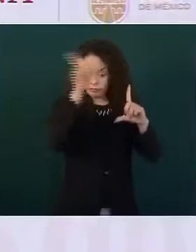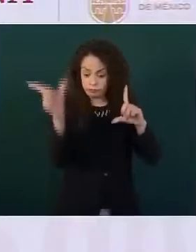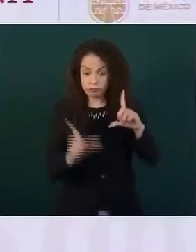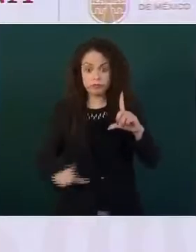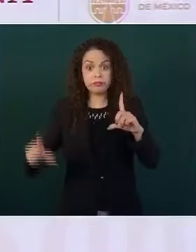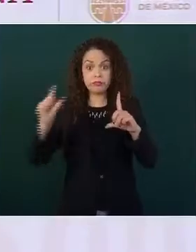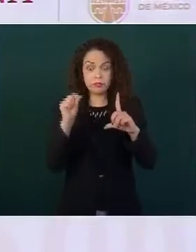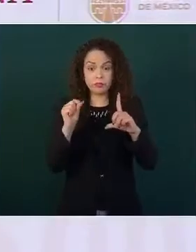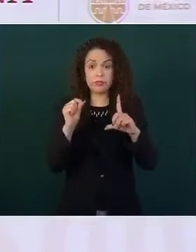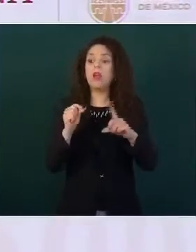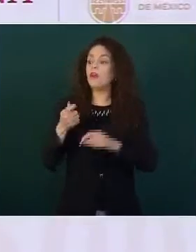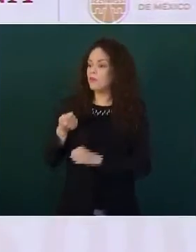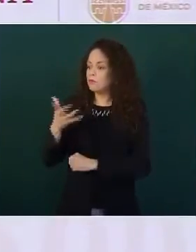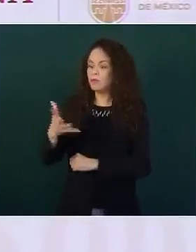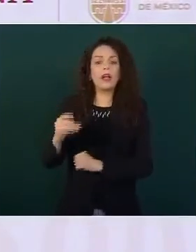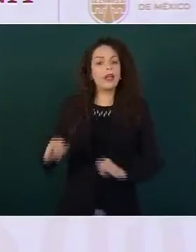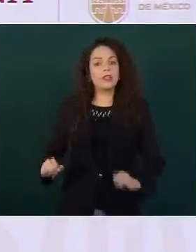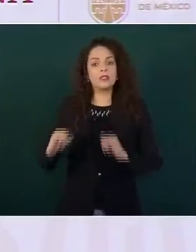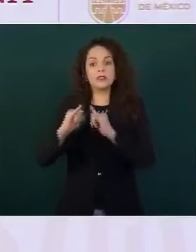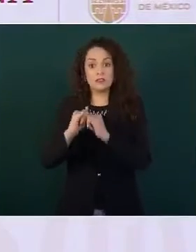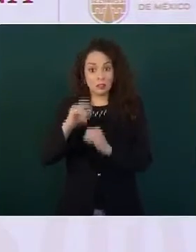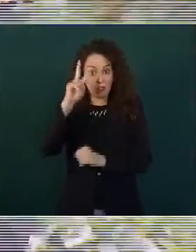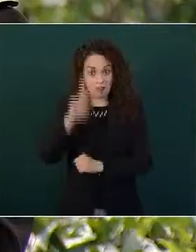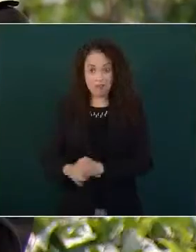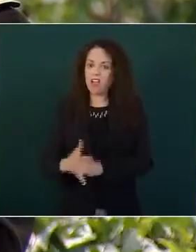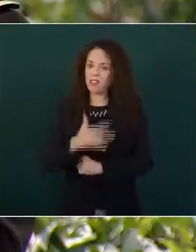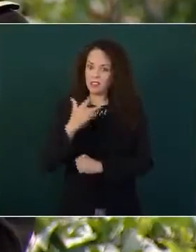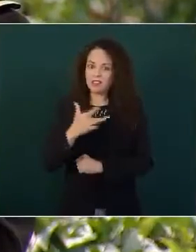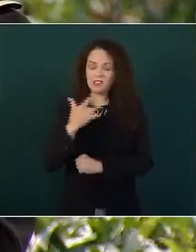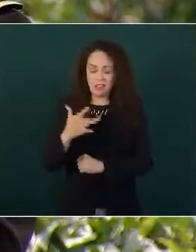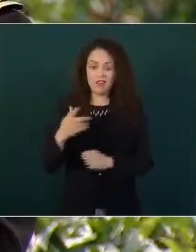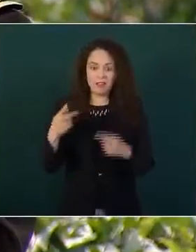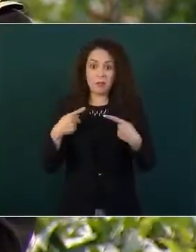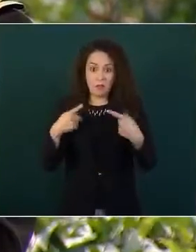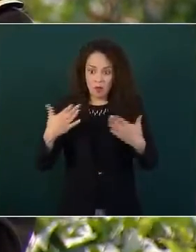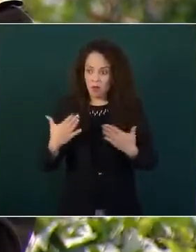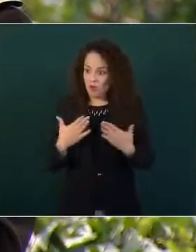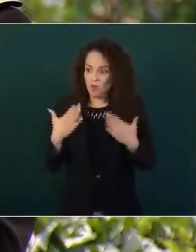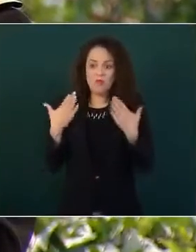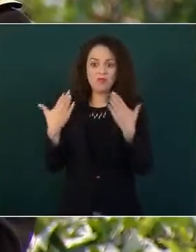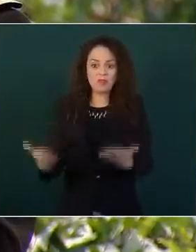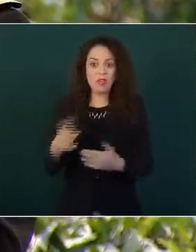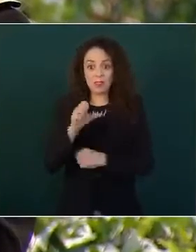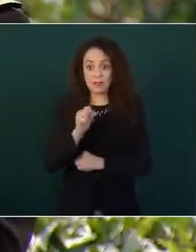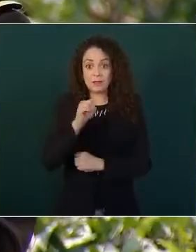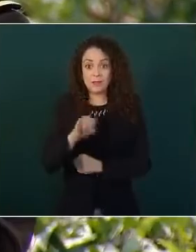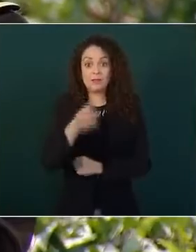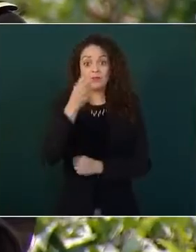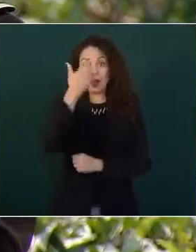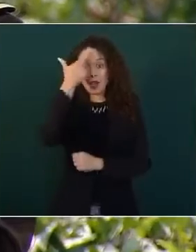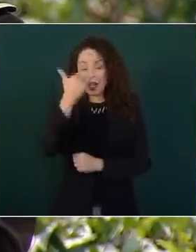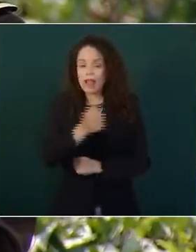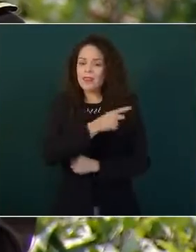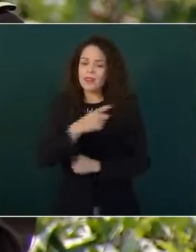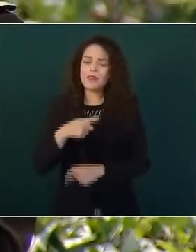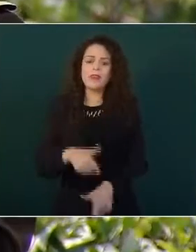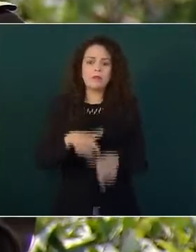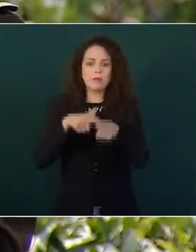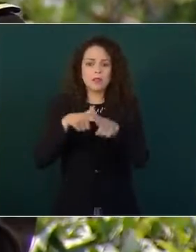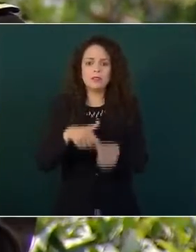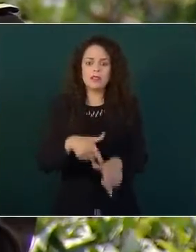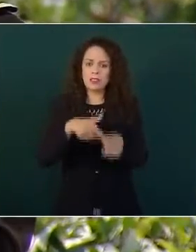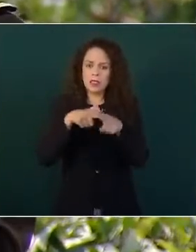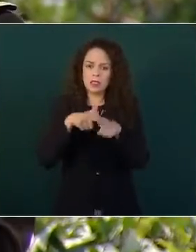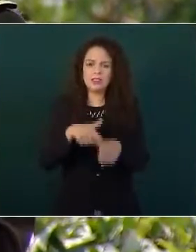de las instituciones más confiables, razón por la cual debemos seguir trabajando con